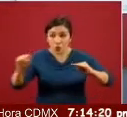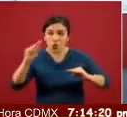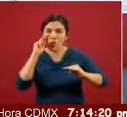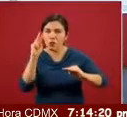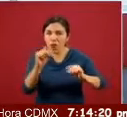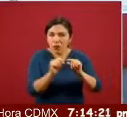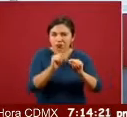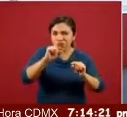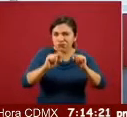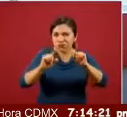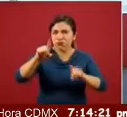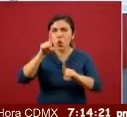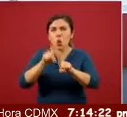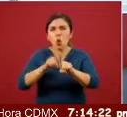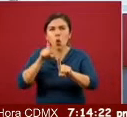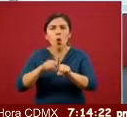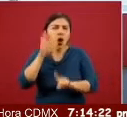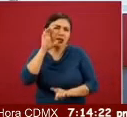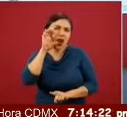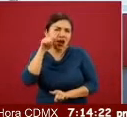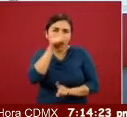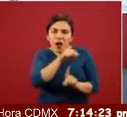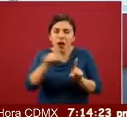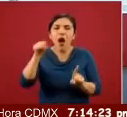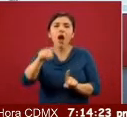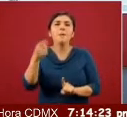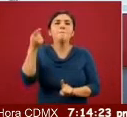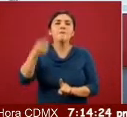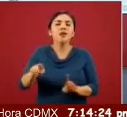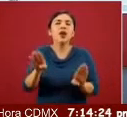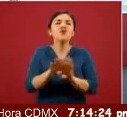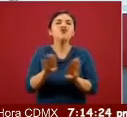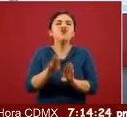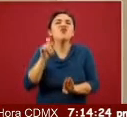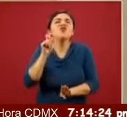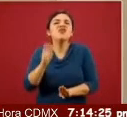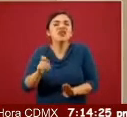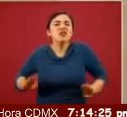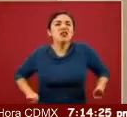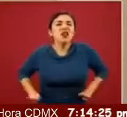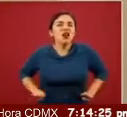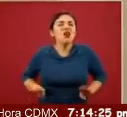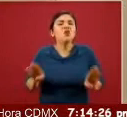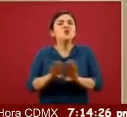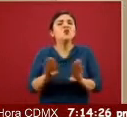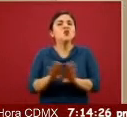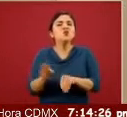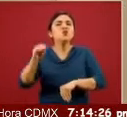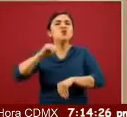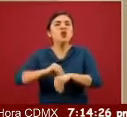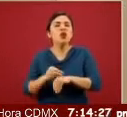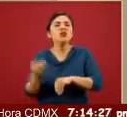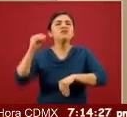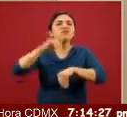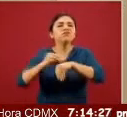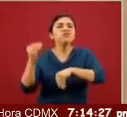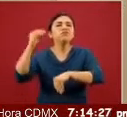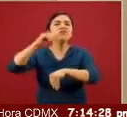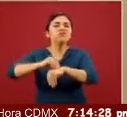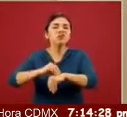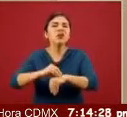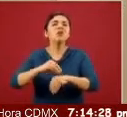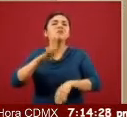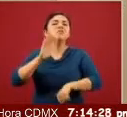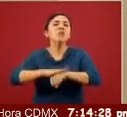pequeñas barras de color naranja que nos marcan un poco la tendencia de cómo se han estado agregando y confirmando casos en